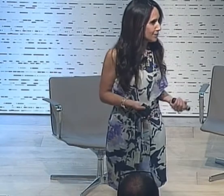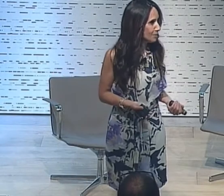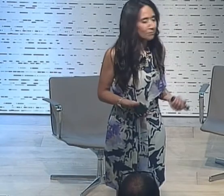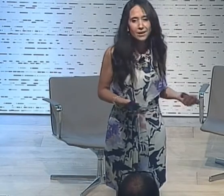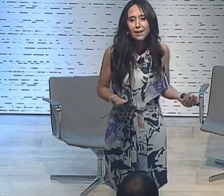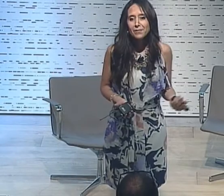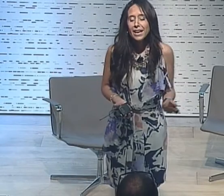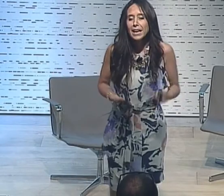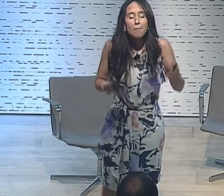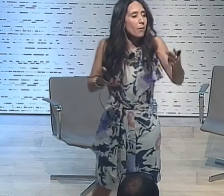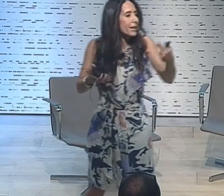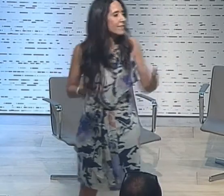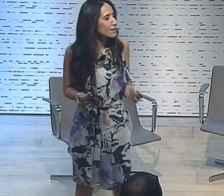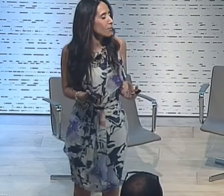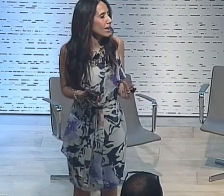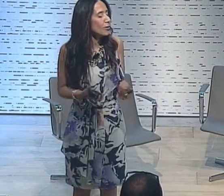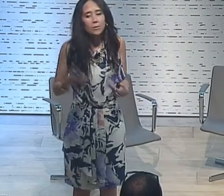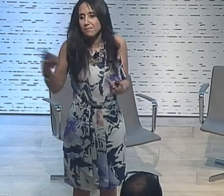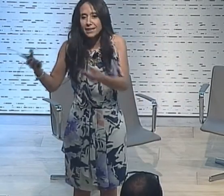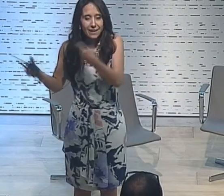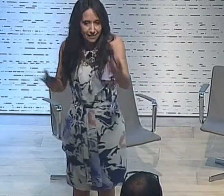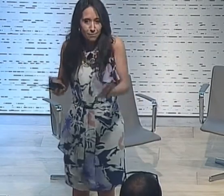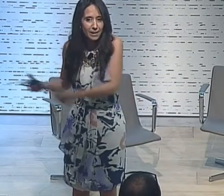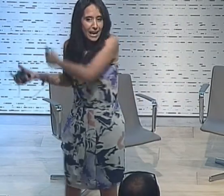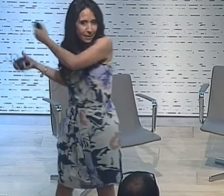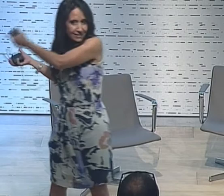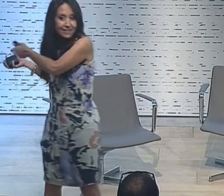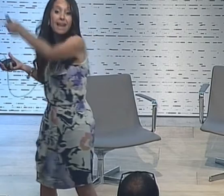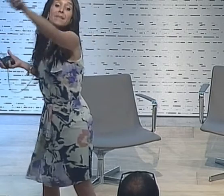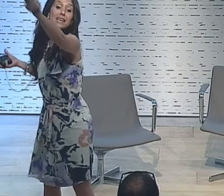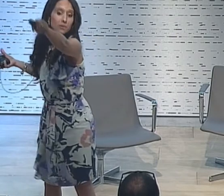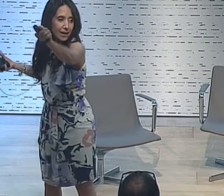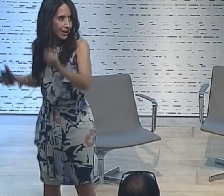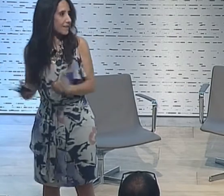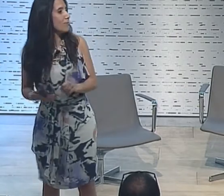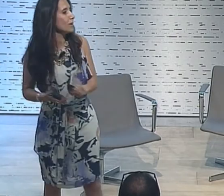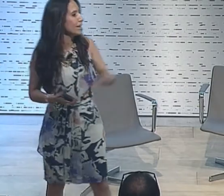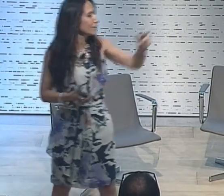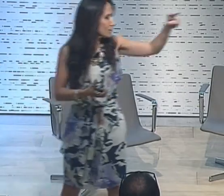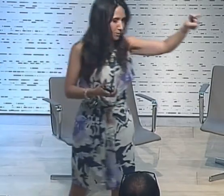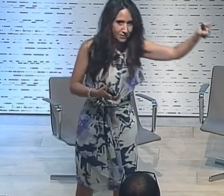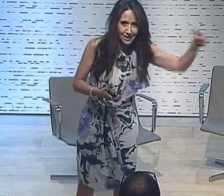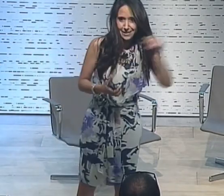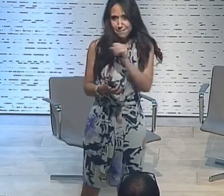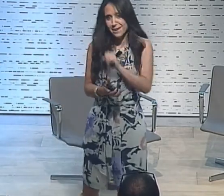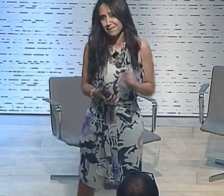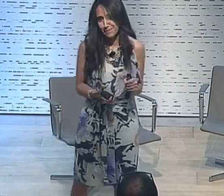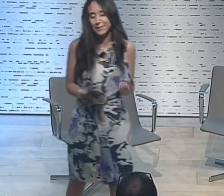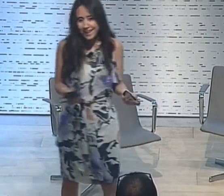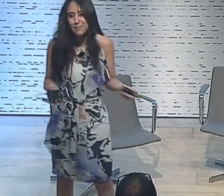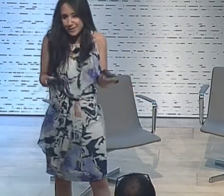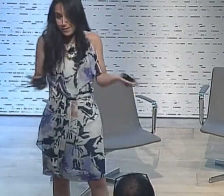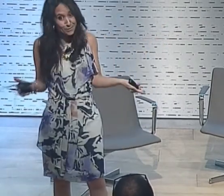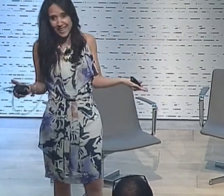ponen atención, ¿verdad? Y el pobre que está exponiendo, pues mientras expone la maestra está, y usted cállese fulanito y usted también,